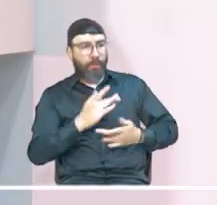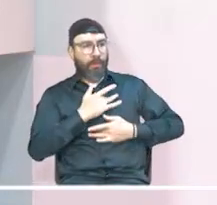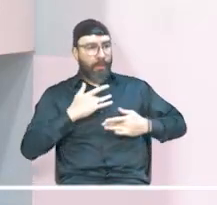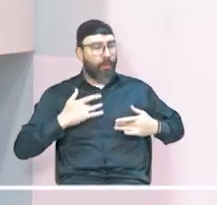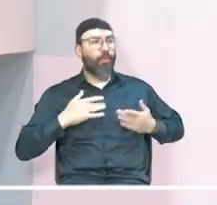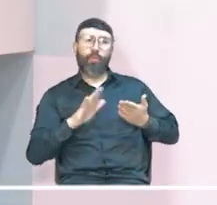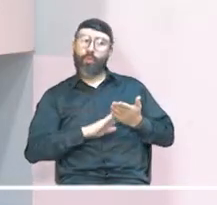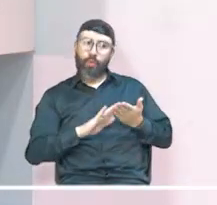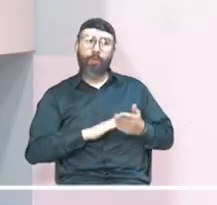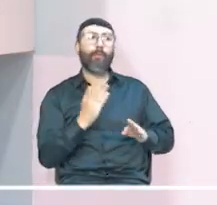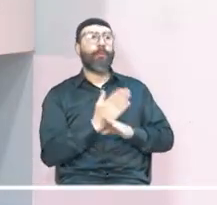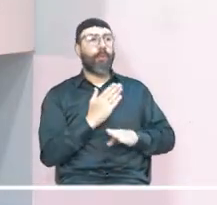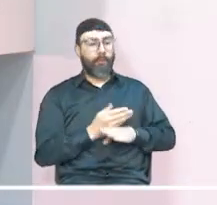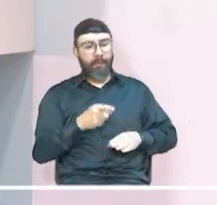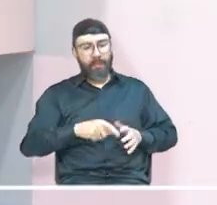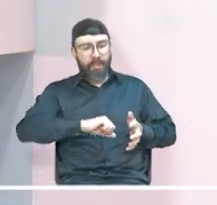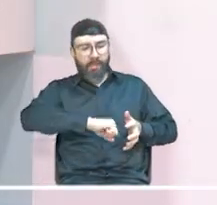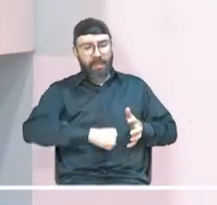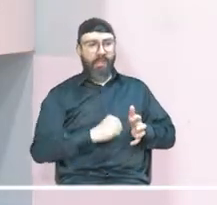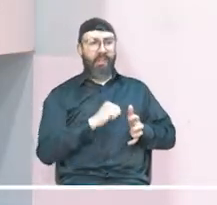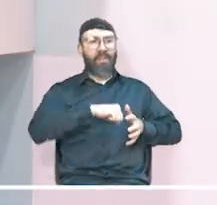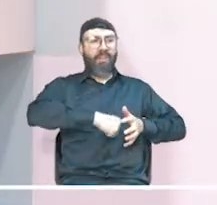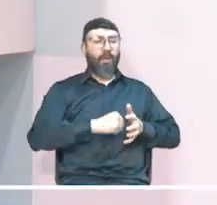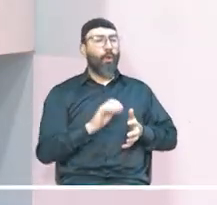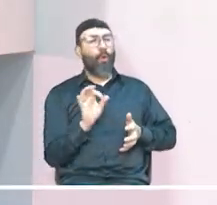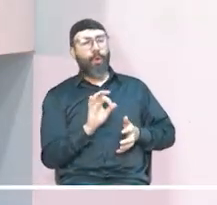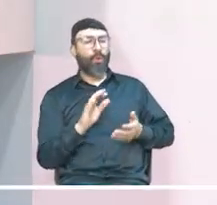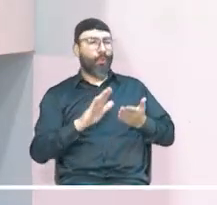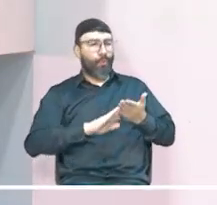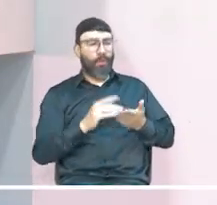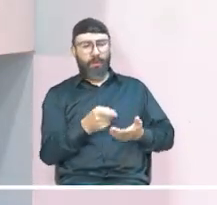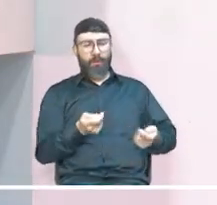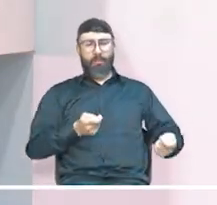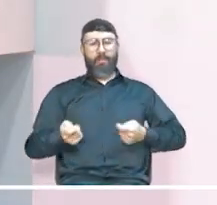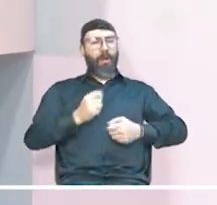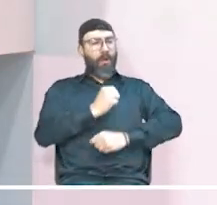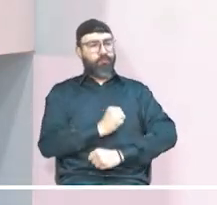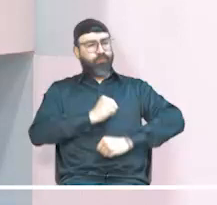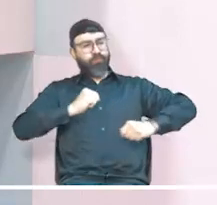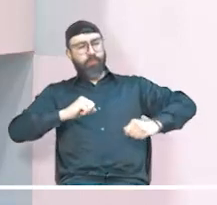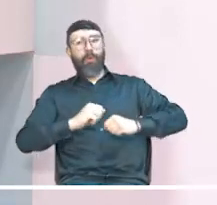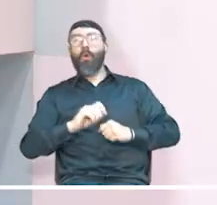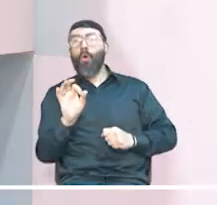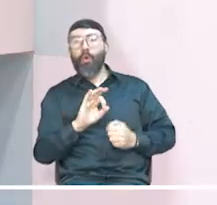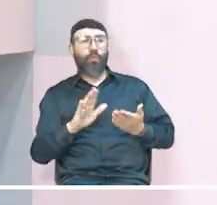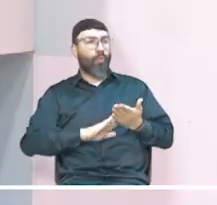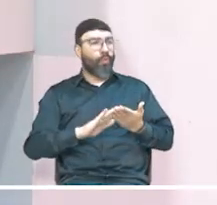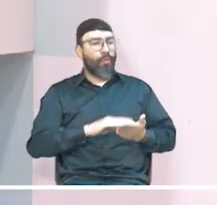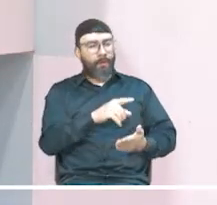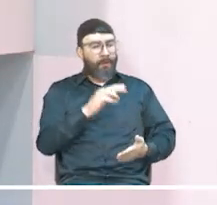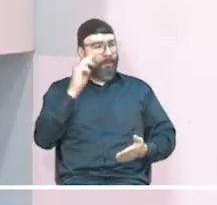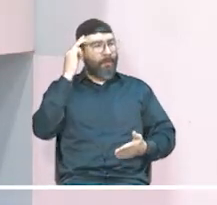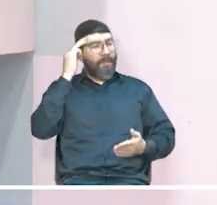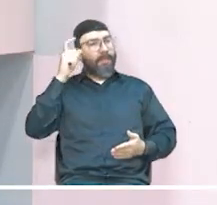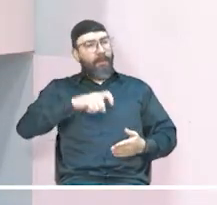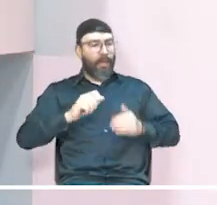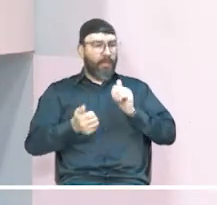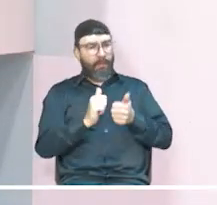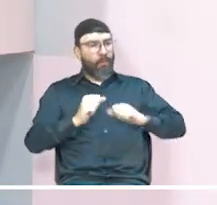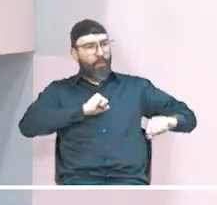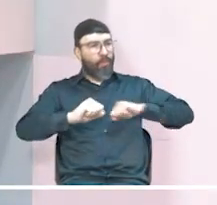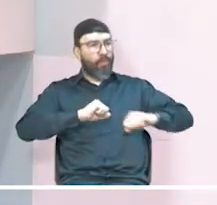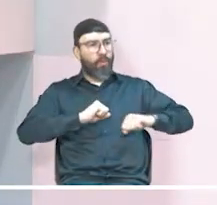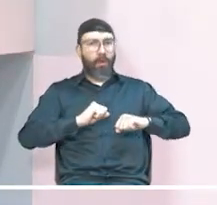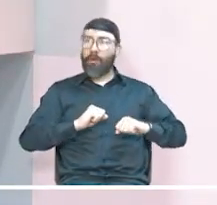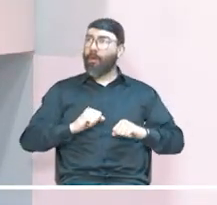solución para sus problemas de las rodillas, o su solución para controlar el peso, o su solución incluso para su parte mental es hacer actividad física, ya no